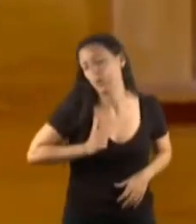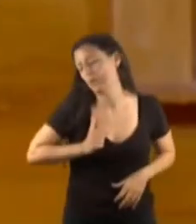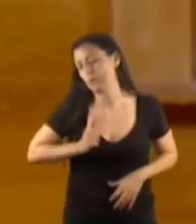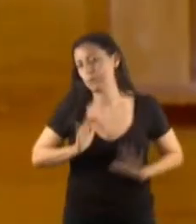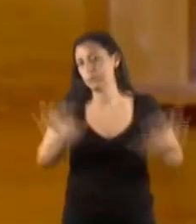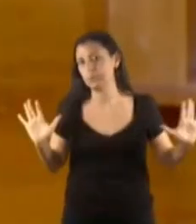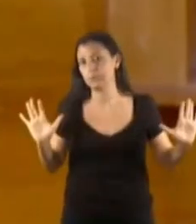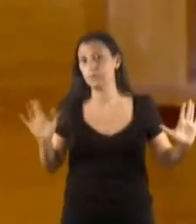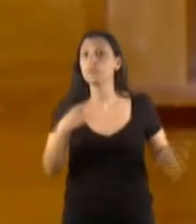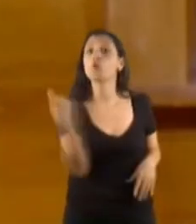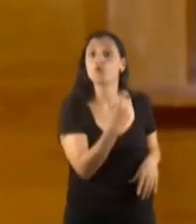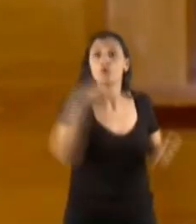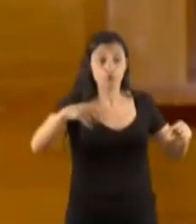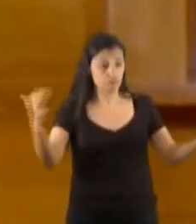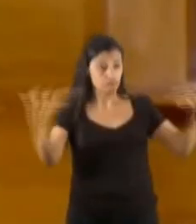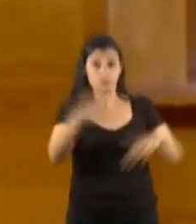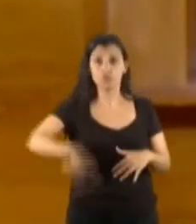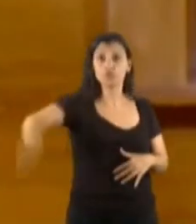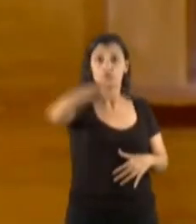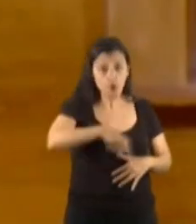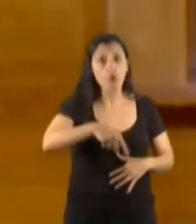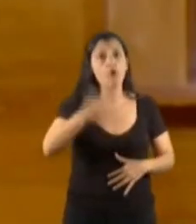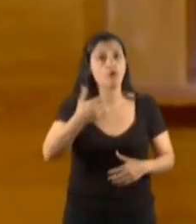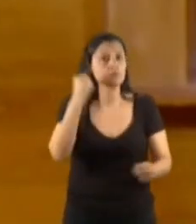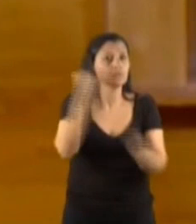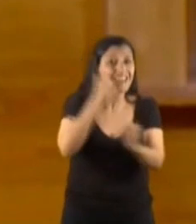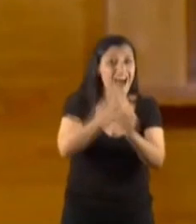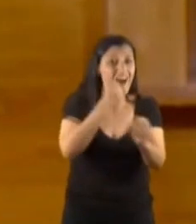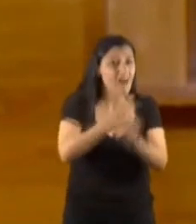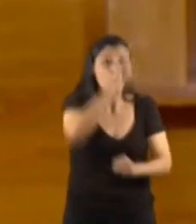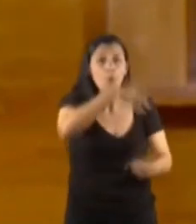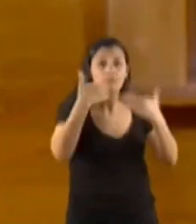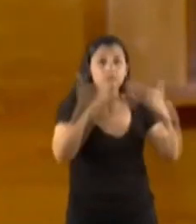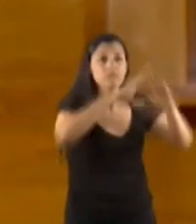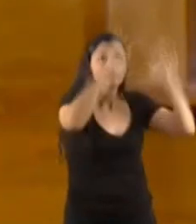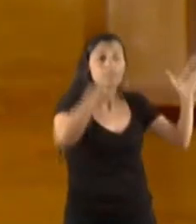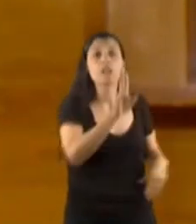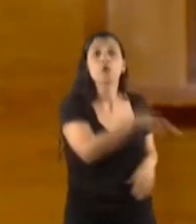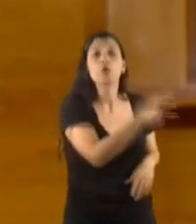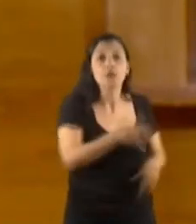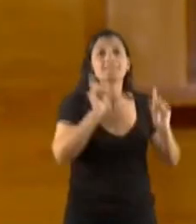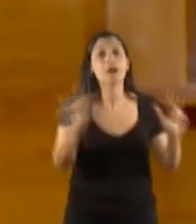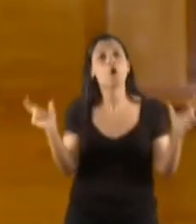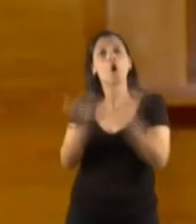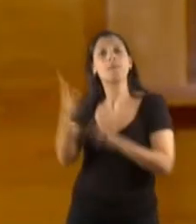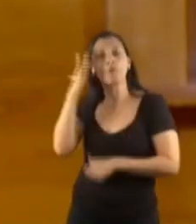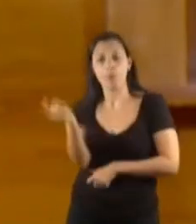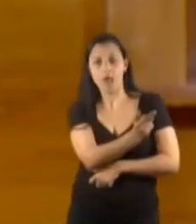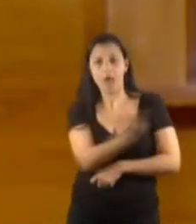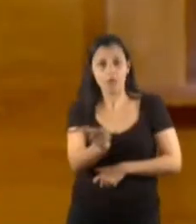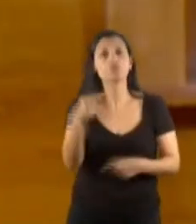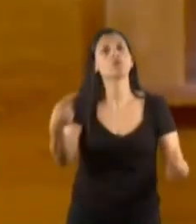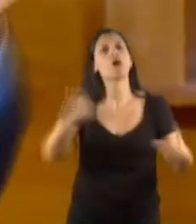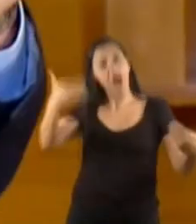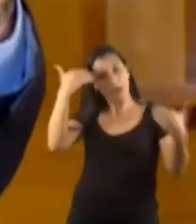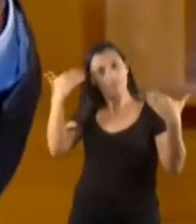nosotros hoy aquí merceda un trabajo hecho por el conicet y de la comisión de la memoria estamos reivindicando hombres y mujeres